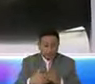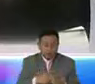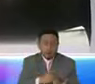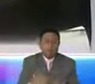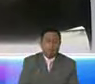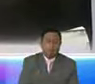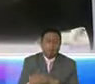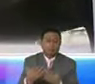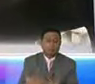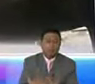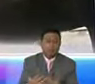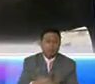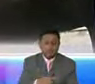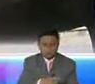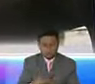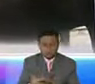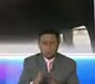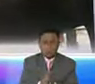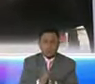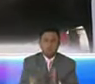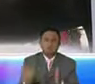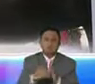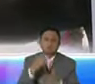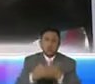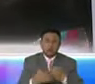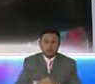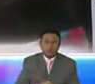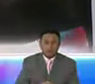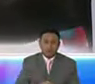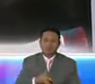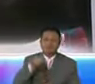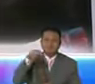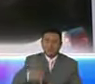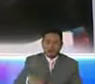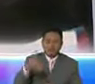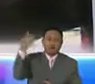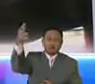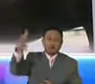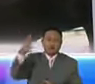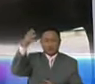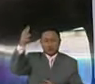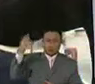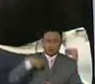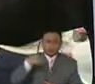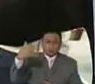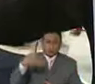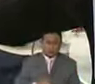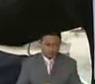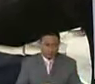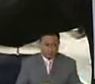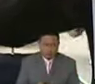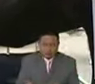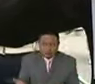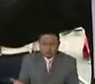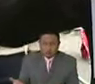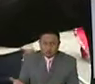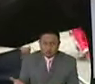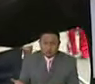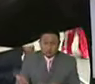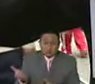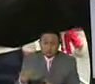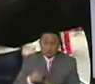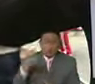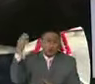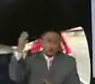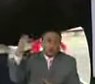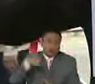de que se dé trámite a las impugnaciones, es que se produce este discurso. De manera que esto es un discurso